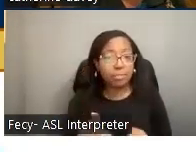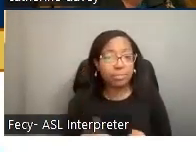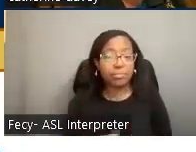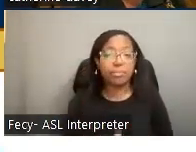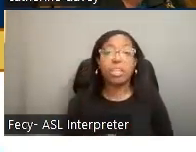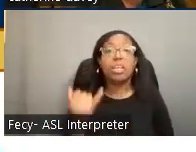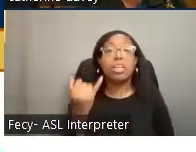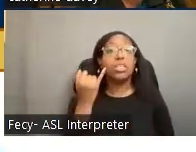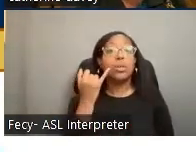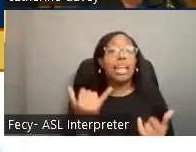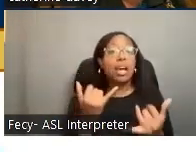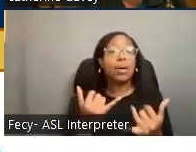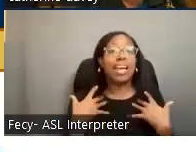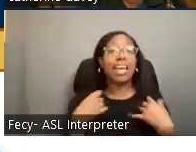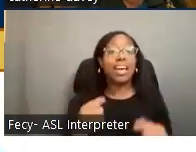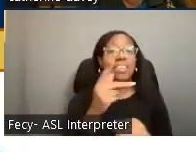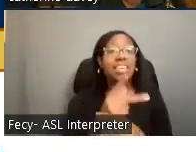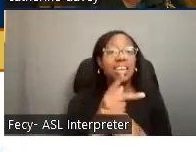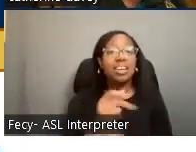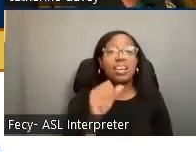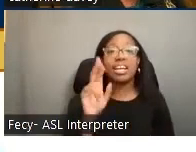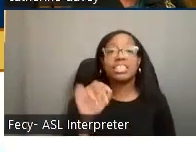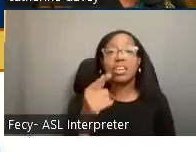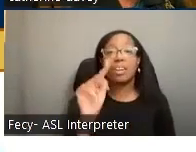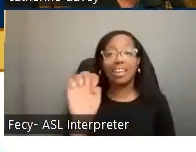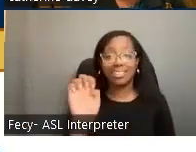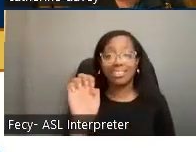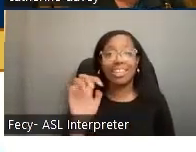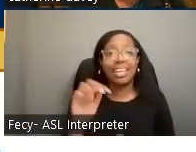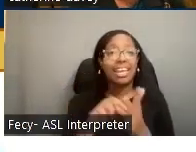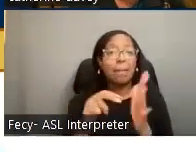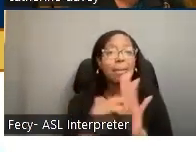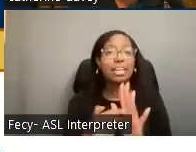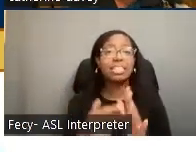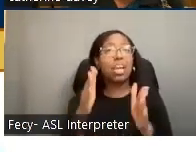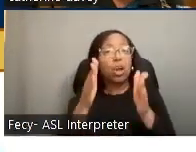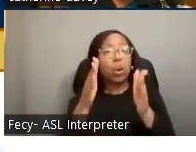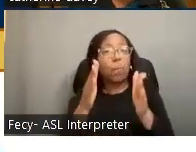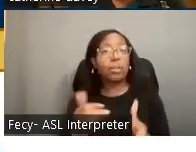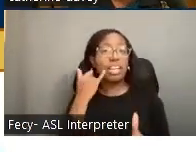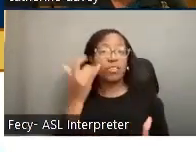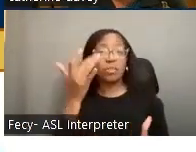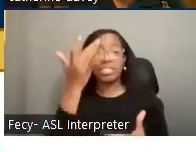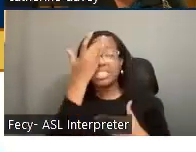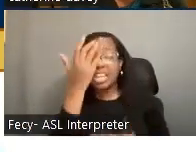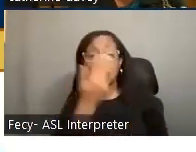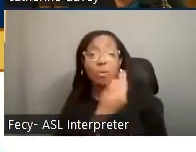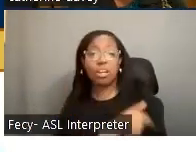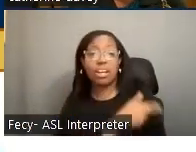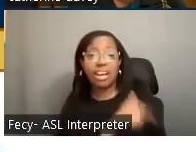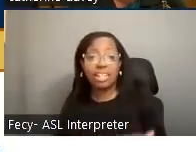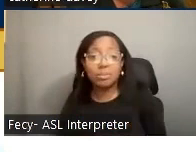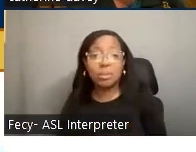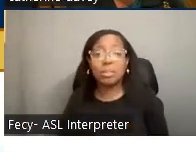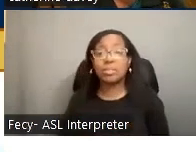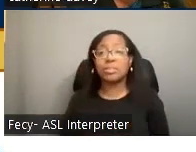tener Azure síndrome is de going to Down o make distintos medical temas. decisions for you if you can't. Entonces, un Again, you're sick, sustituto you're in the de hospital, the salud doctor puede comes right tomar out and decisiones says, cuando tú no puedes.